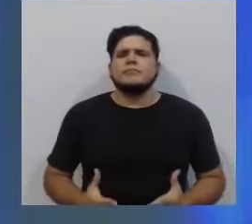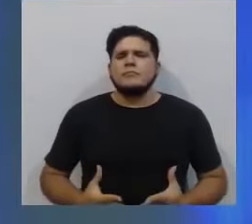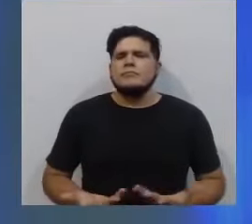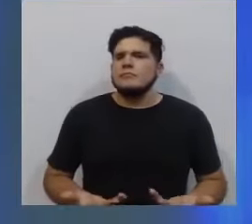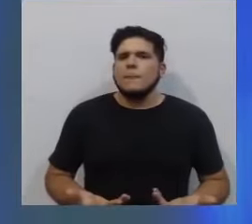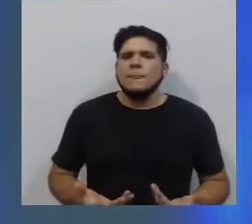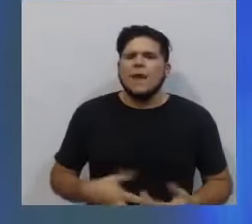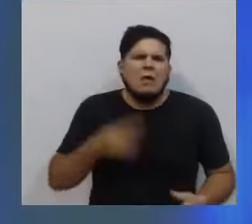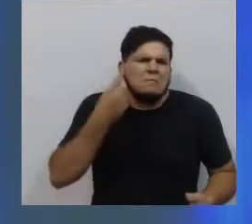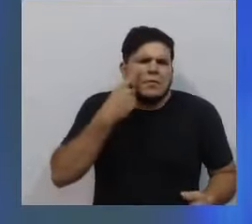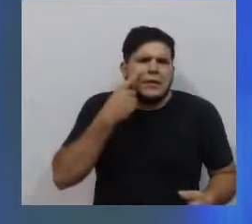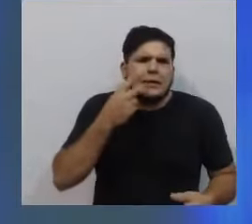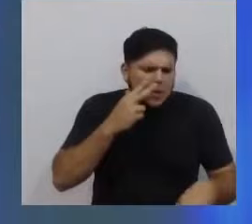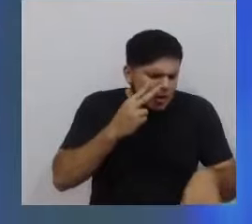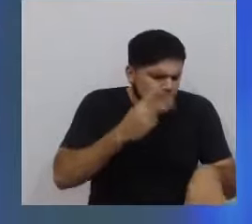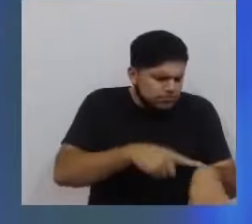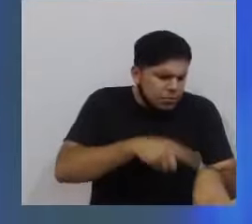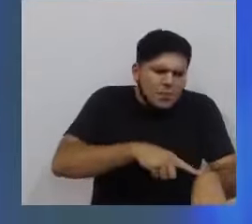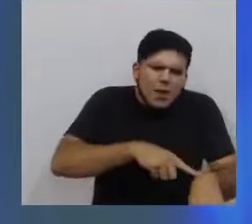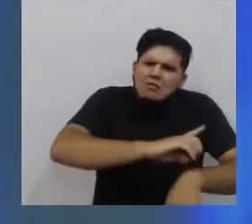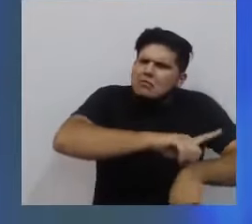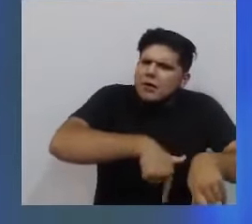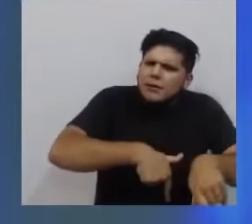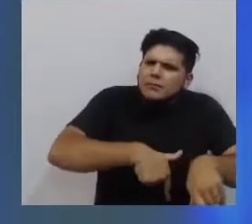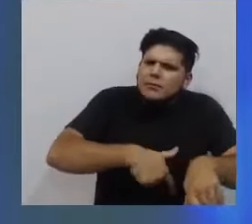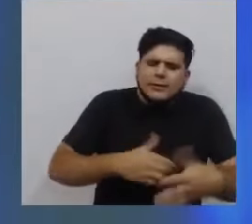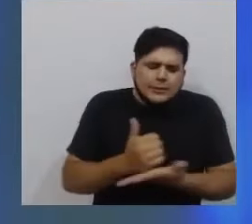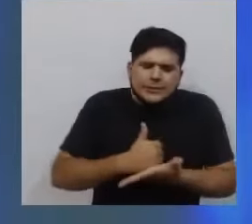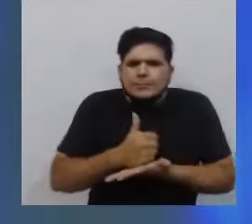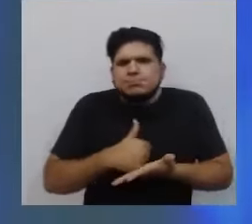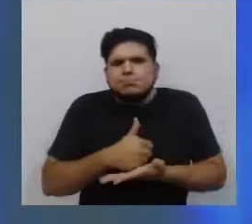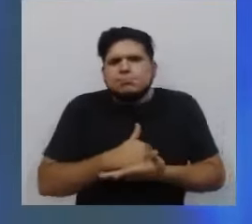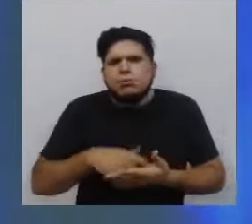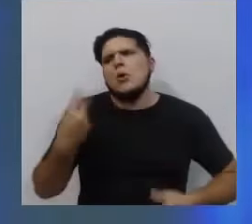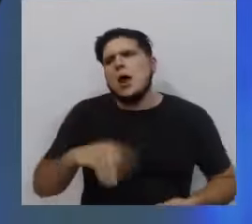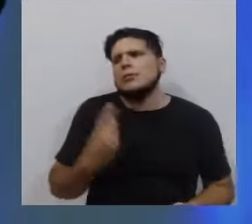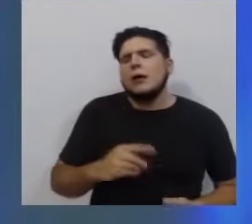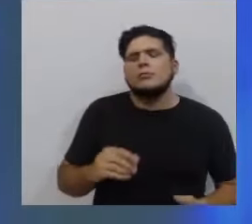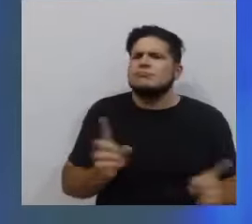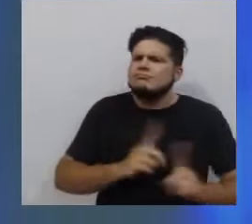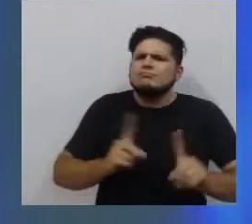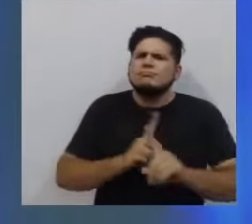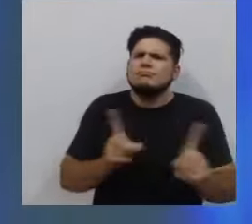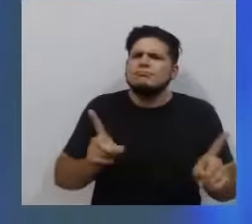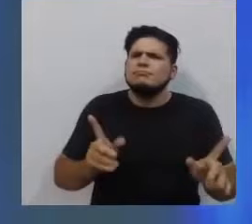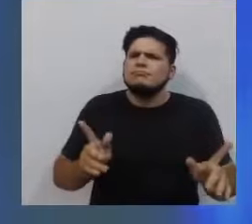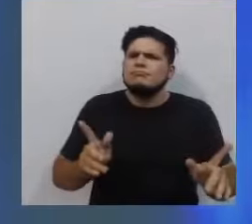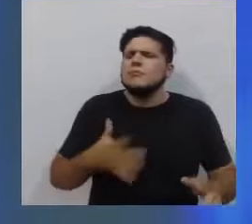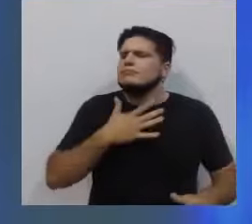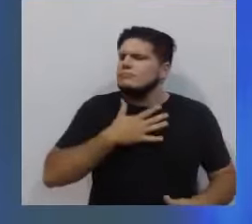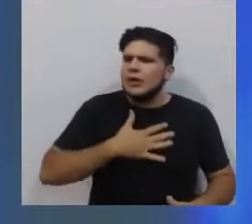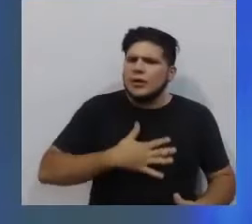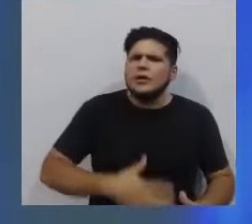con emi as y pudo haber pasado con josué el que entra en el territorio de la ansiedad no escucha lo que se